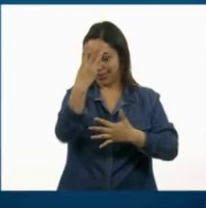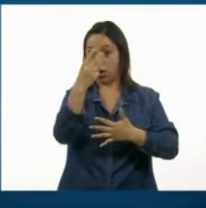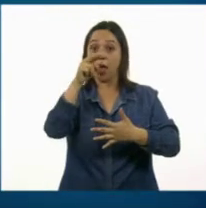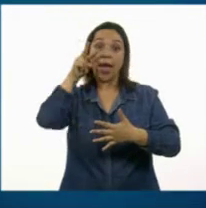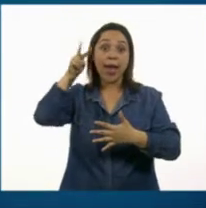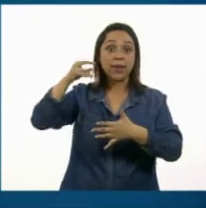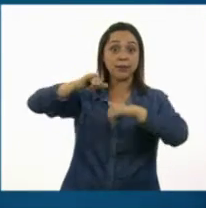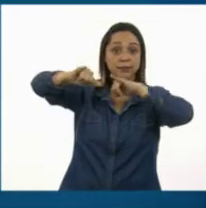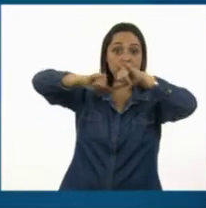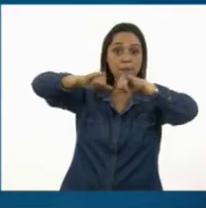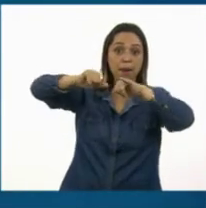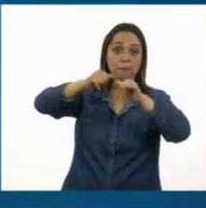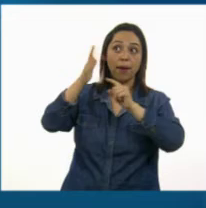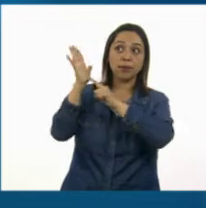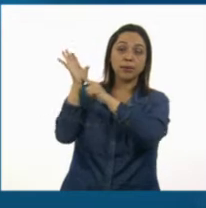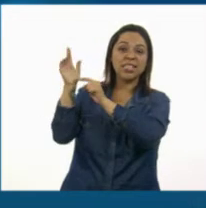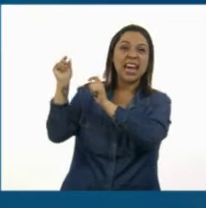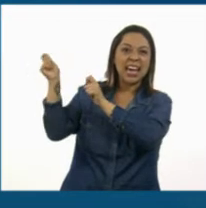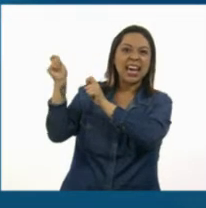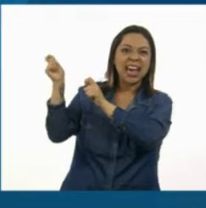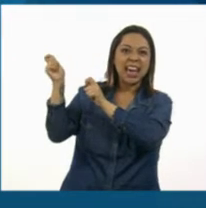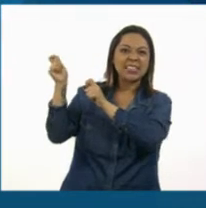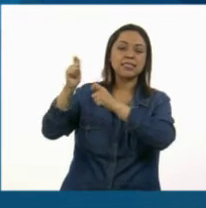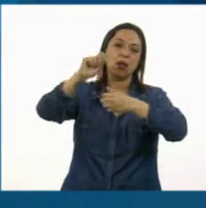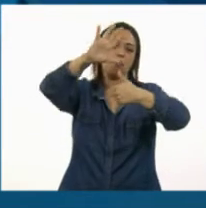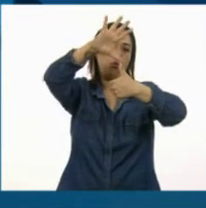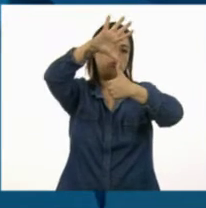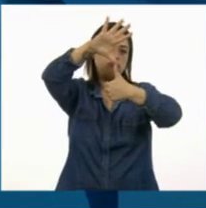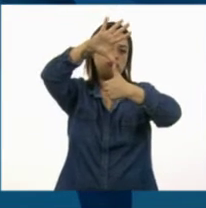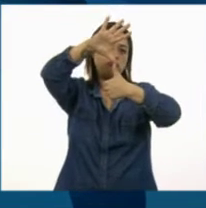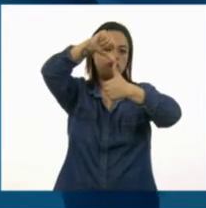esquema muestra 2 de ellas. Veamos.